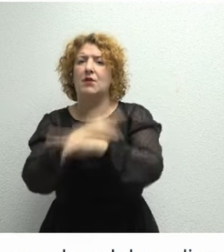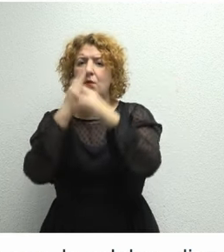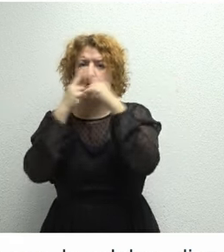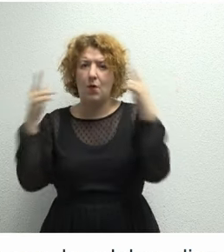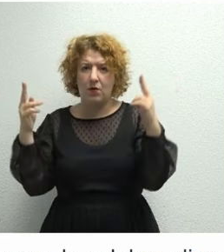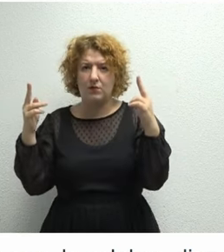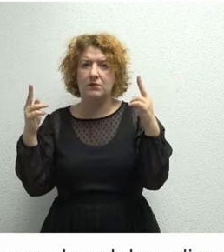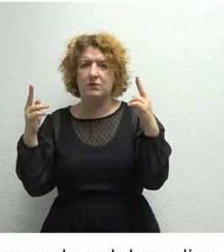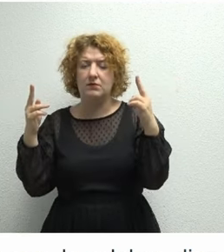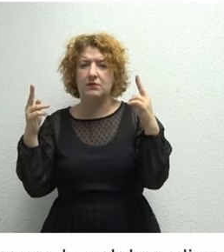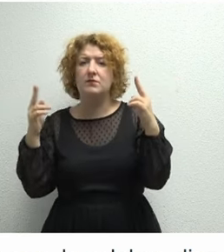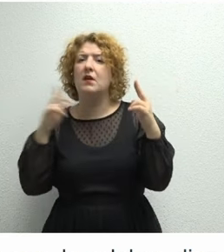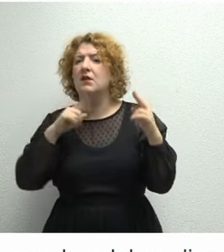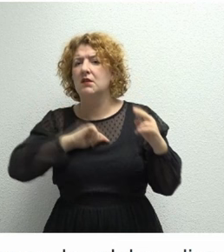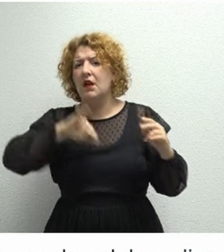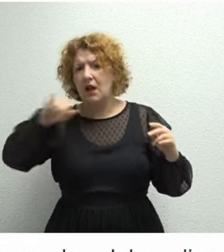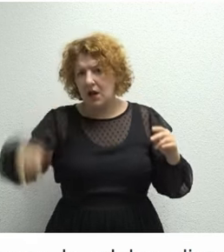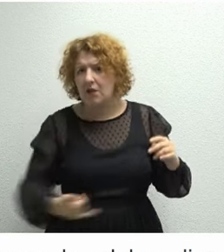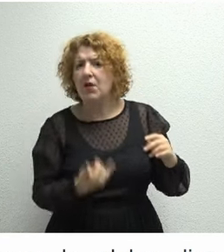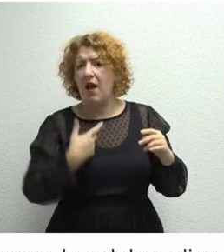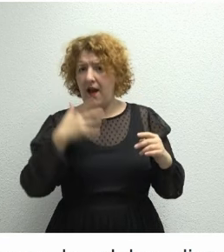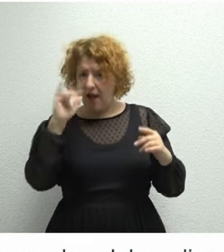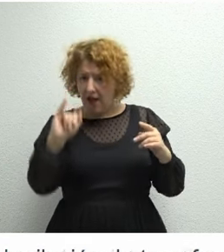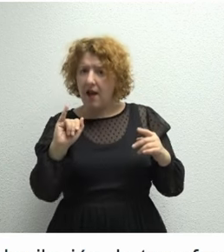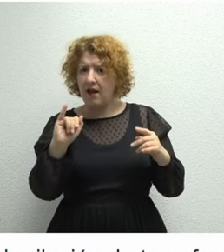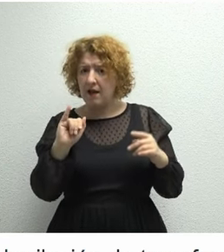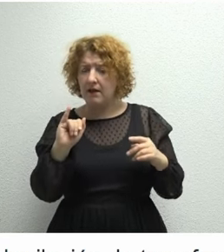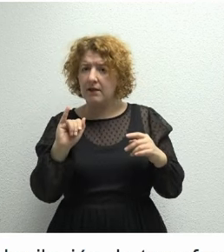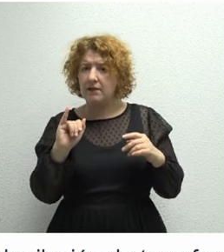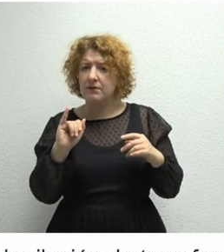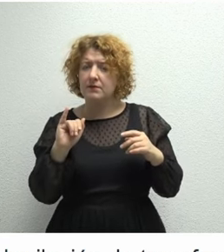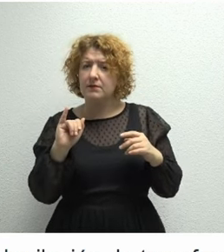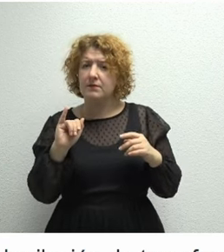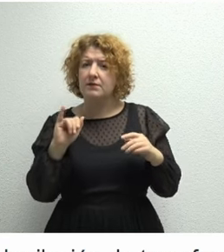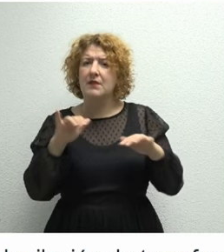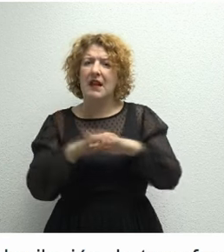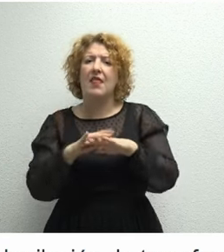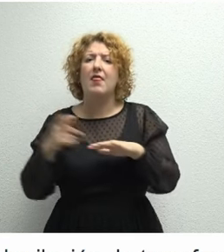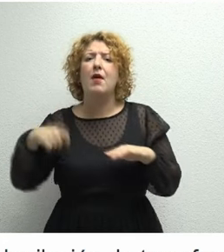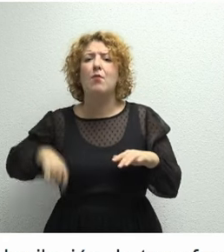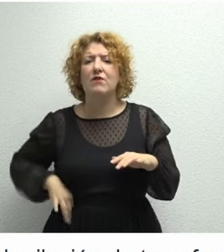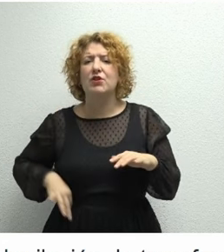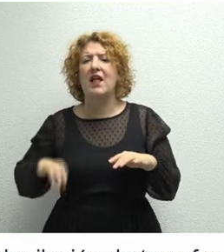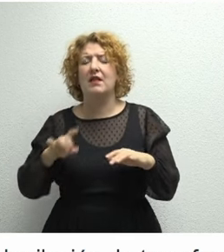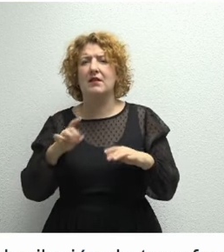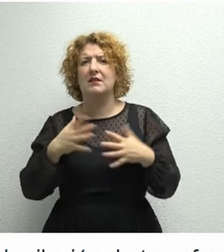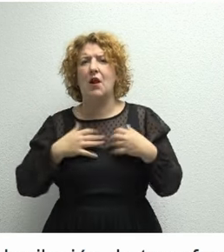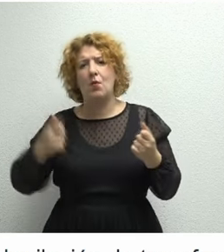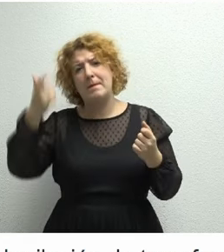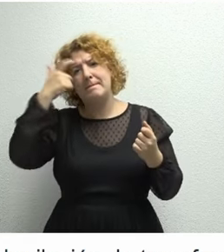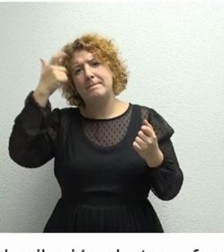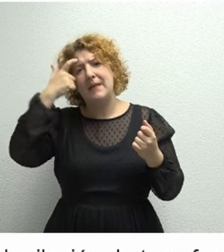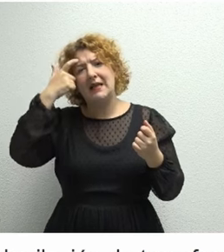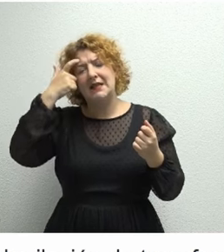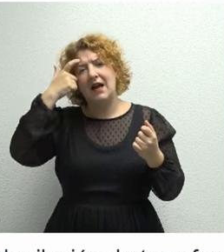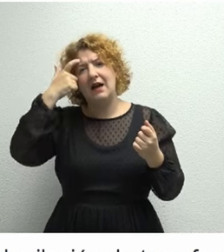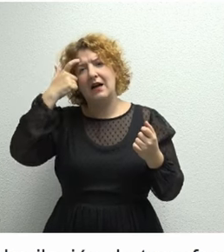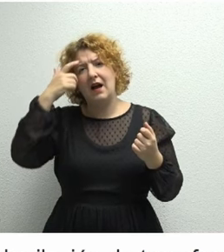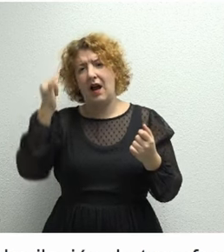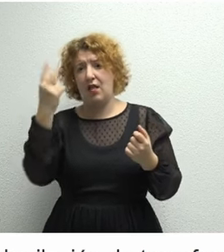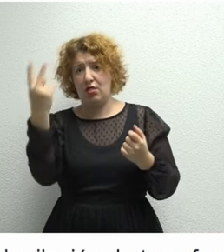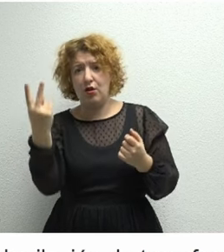es cansino pero bueno que está ahí no Y la tenemos de la mano y una red de profesionales de la Salud Mental Que aquí hay dos